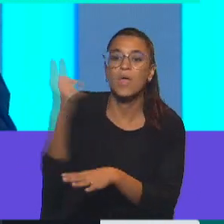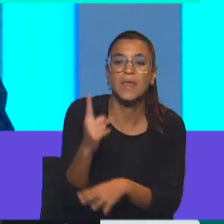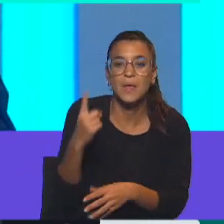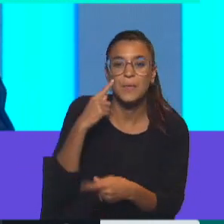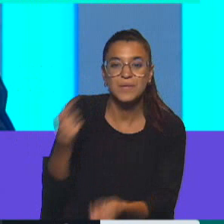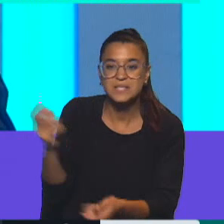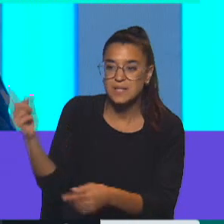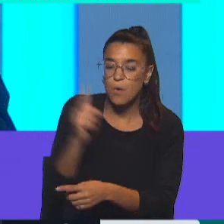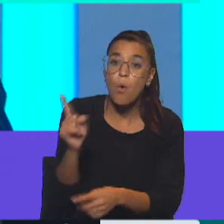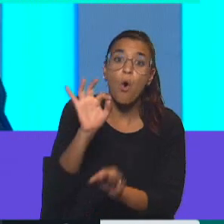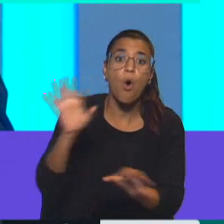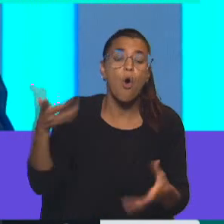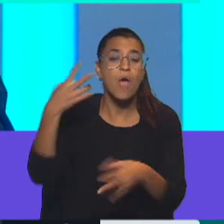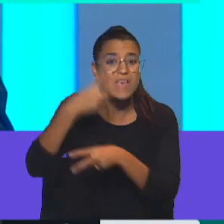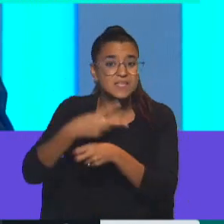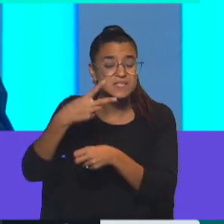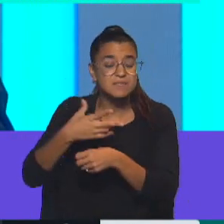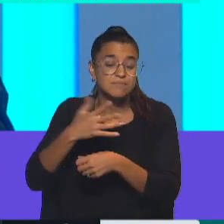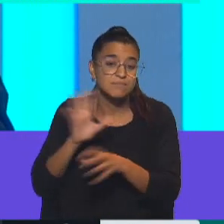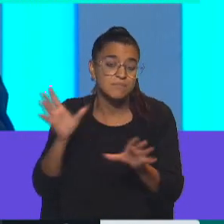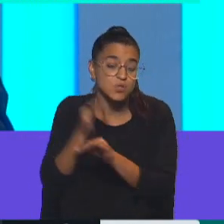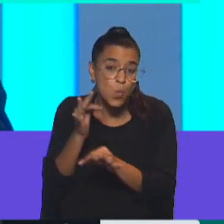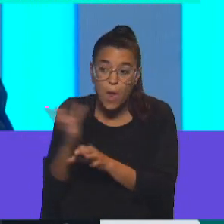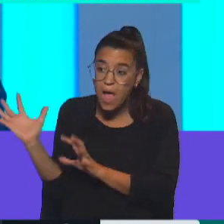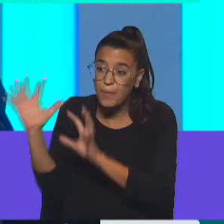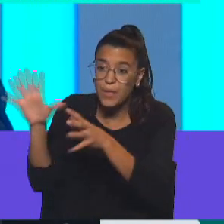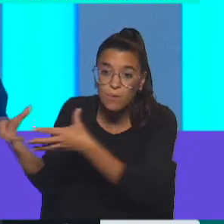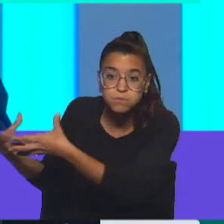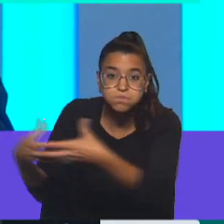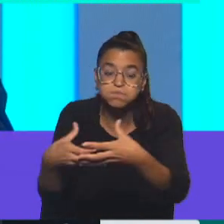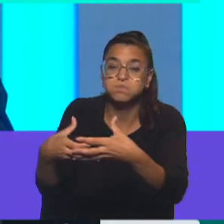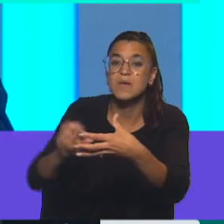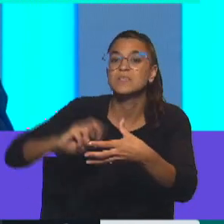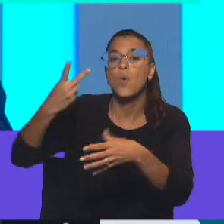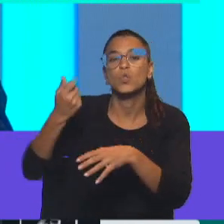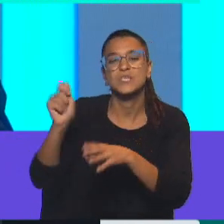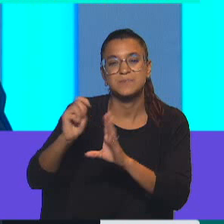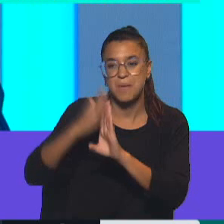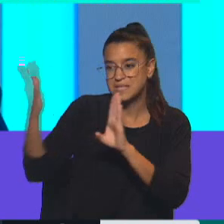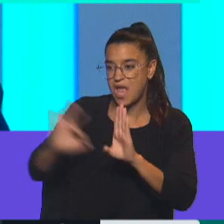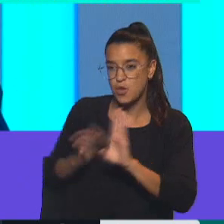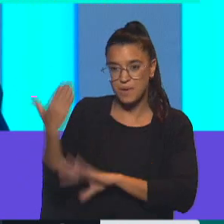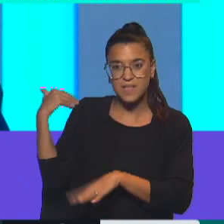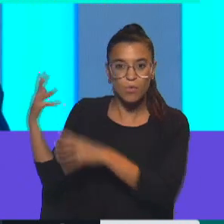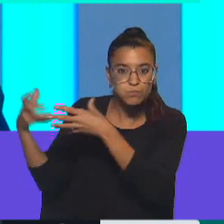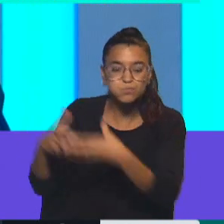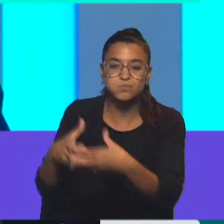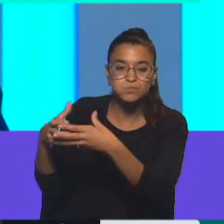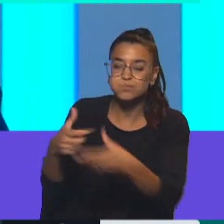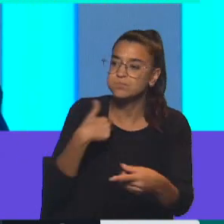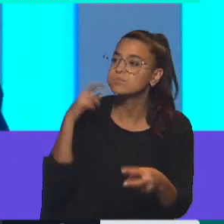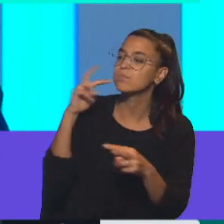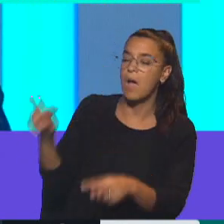empezaron a visitar, sobre todo el segundo semestre del año pasado, de forma presencial. Entendemos que hay un impacto muy significativo